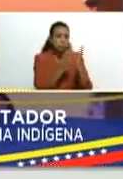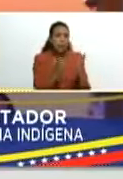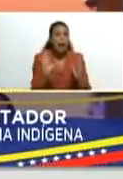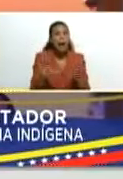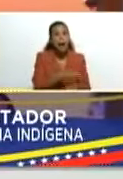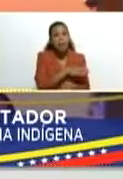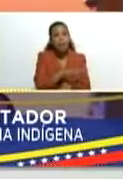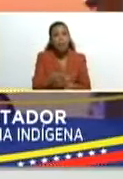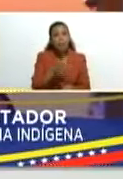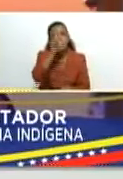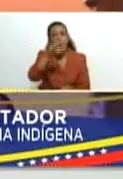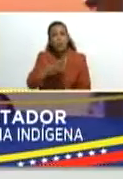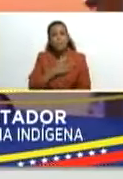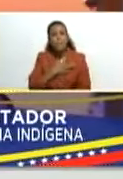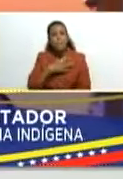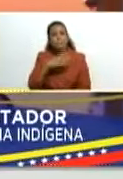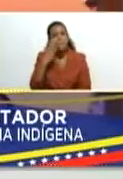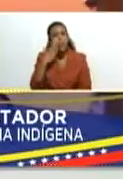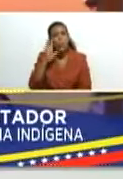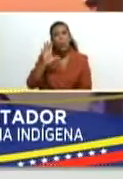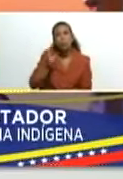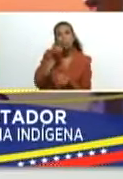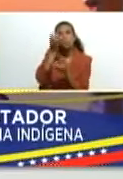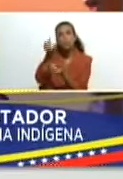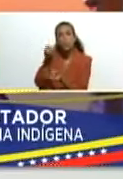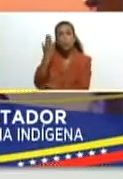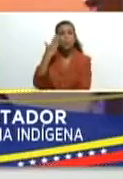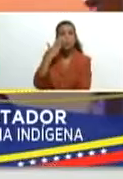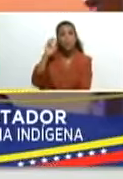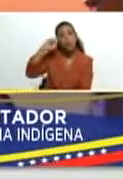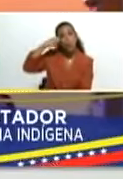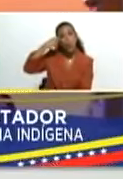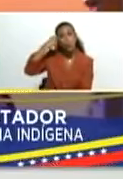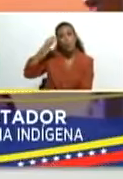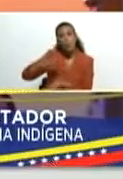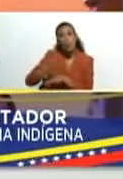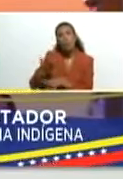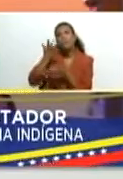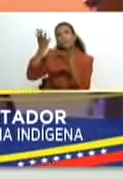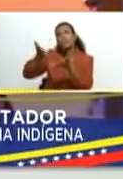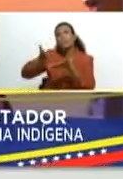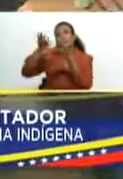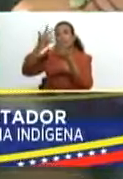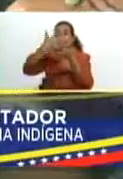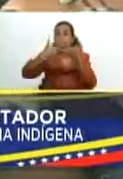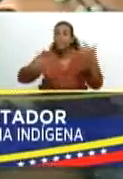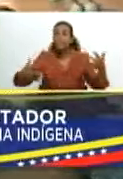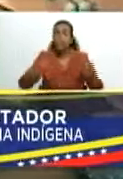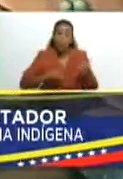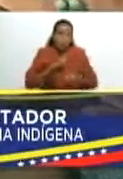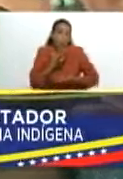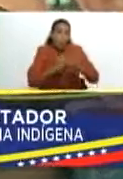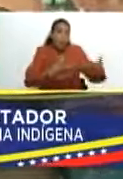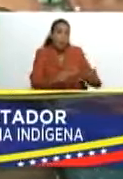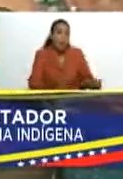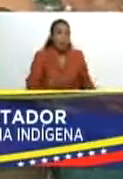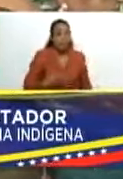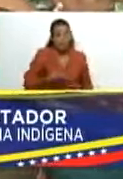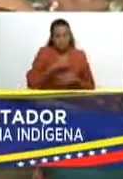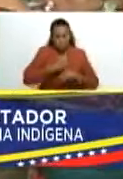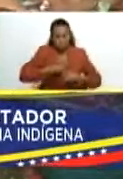Cantos para la Madre África, Madre, ¿por qué cantarte? Y por ahí se va. ¿Mm?